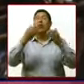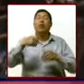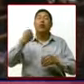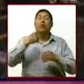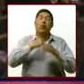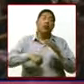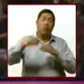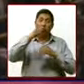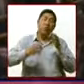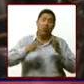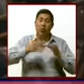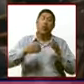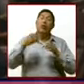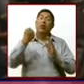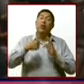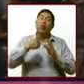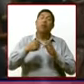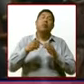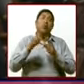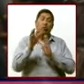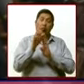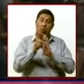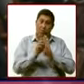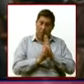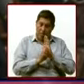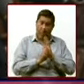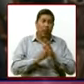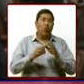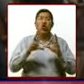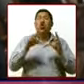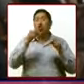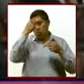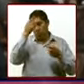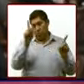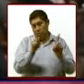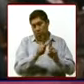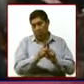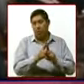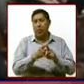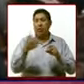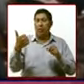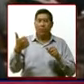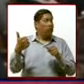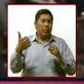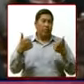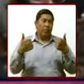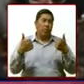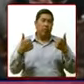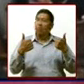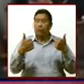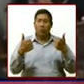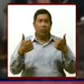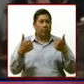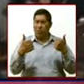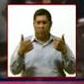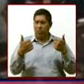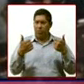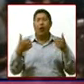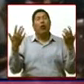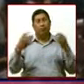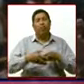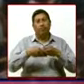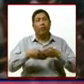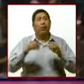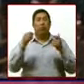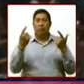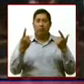de Justicia y Tribunal Constitucional Plurinacional. Todavía no se ponen de acuerdo y hay puntos de disenso, se podría decir, sobre todo por el tema de la